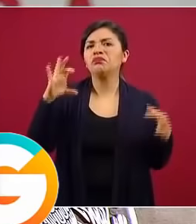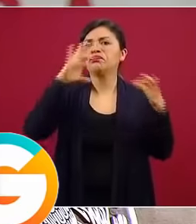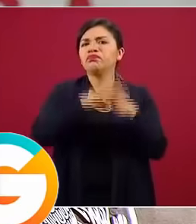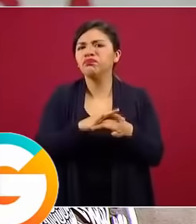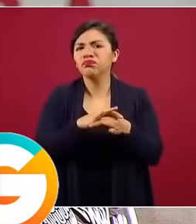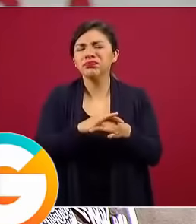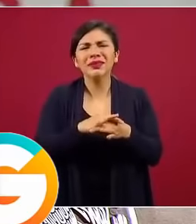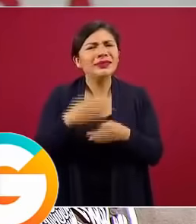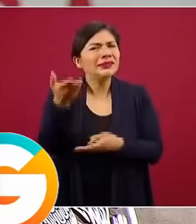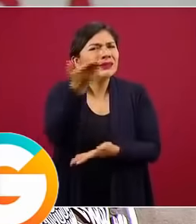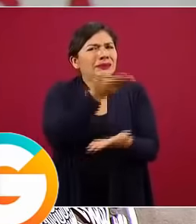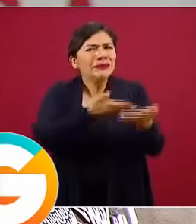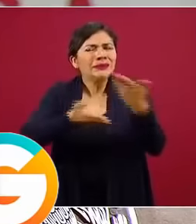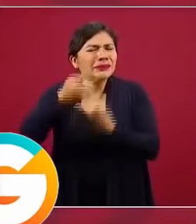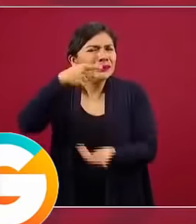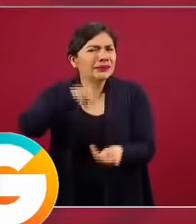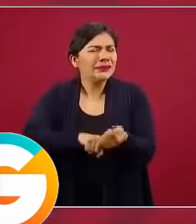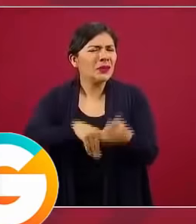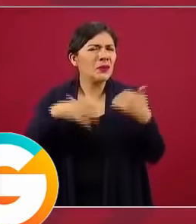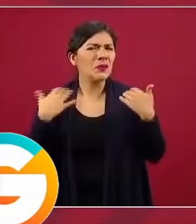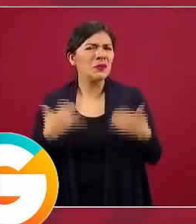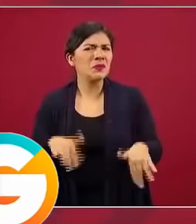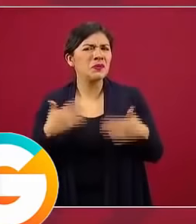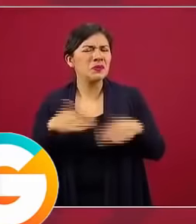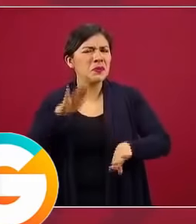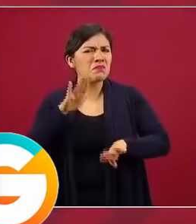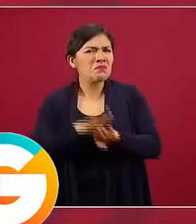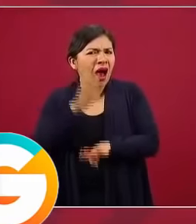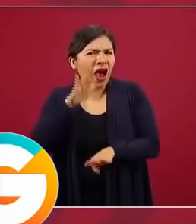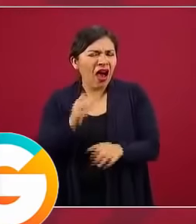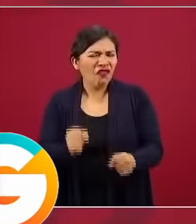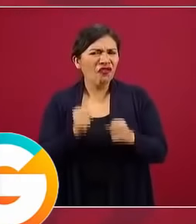toda una confabulación para robar,